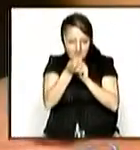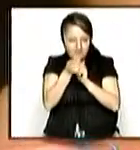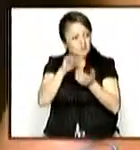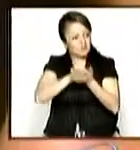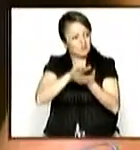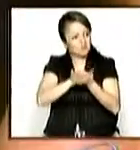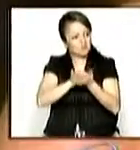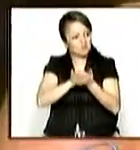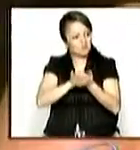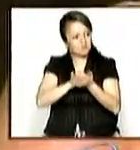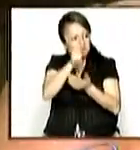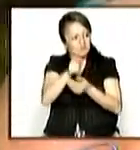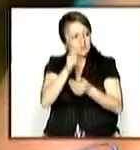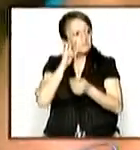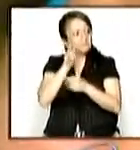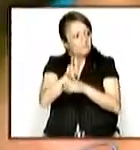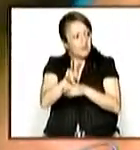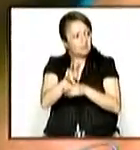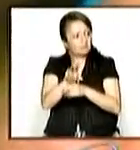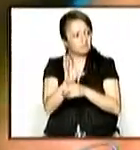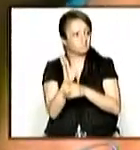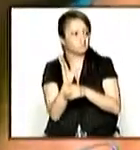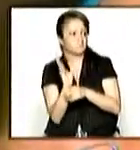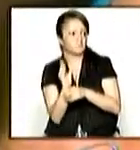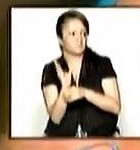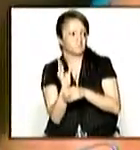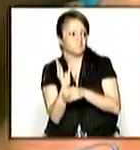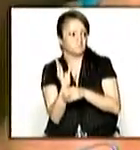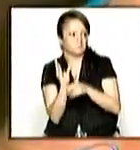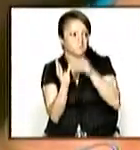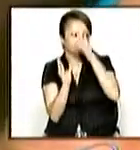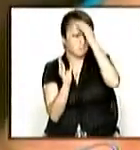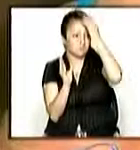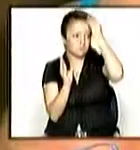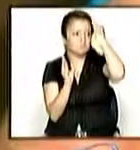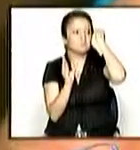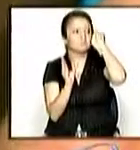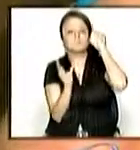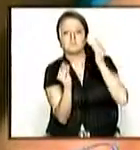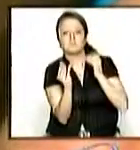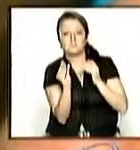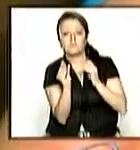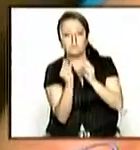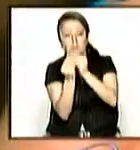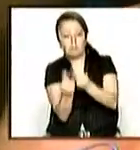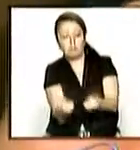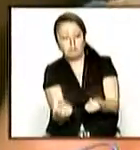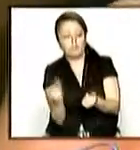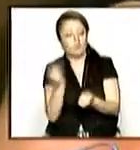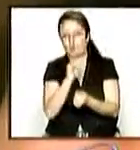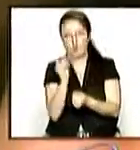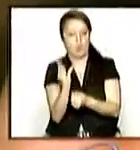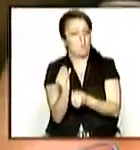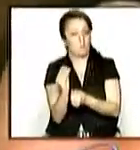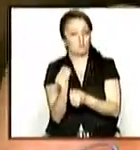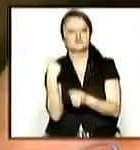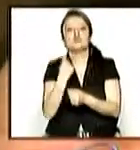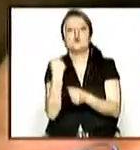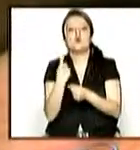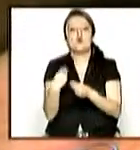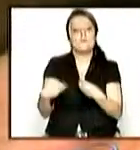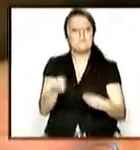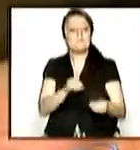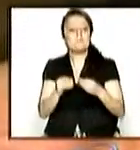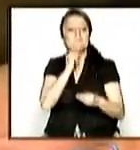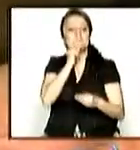gente lo vea, hazle flexión, mira, eso no es blandito, si fuera blandito ahí mismo se deshace en la boca, ¿no? Y en la mano, tiene